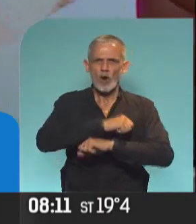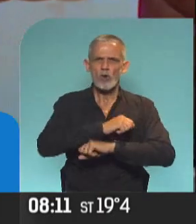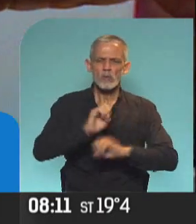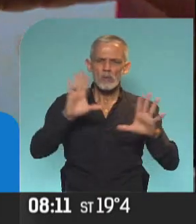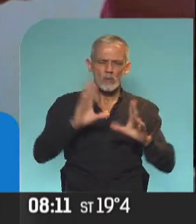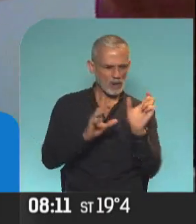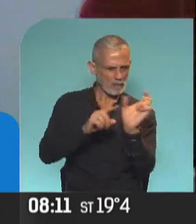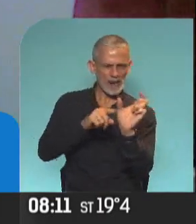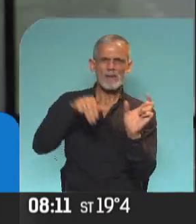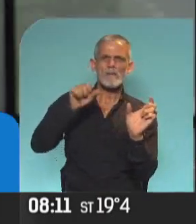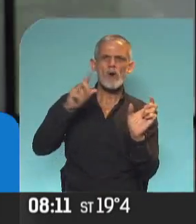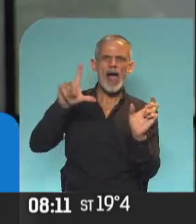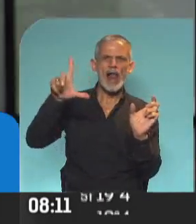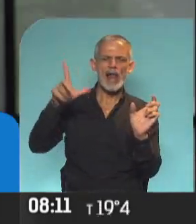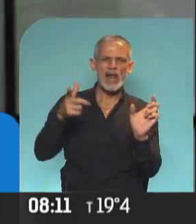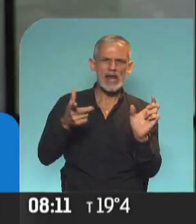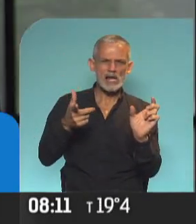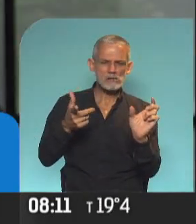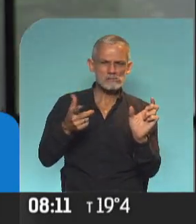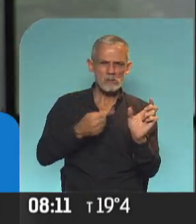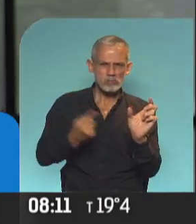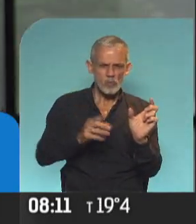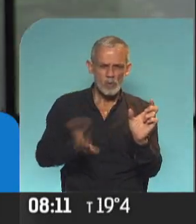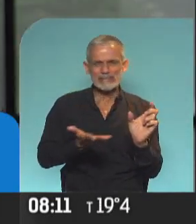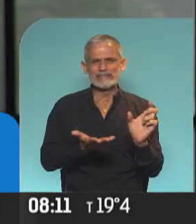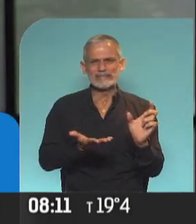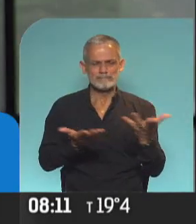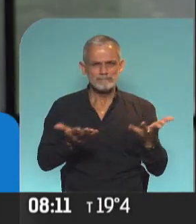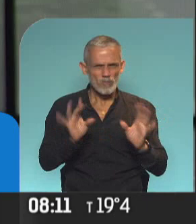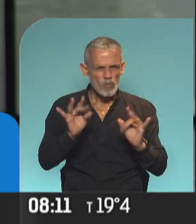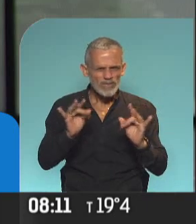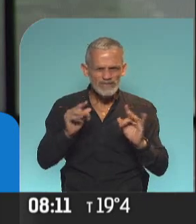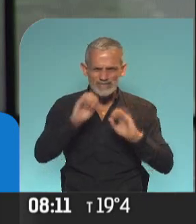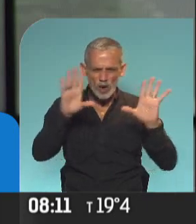esa palabra, Es ¿no? muy vaga, Claro, efectivamente, sí, es muy vaga. Bueno, tomando esta